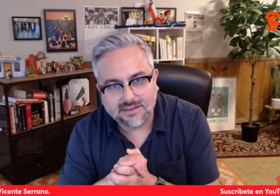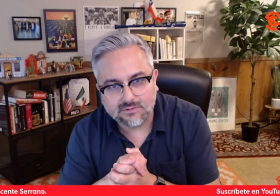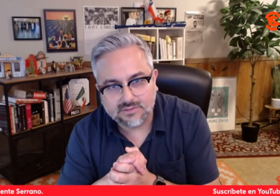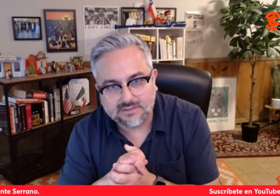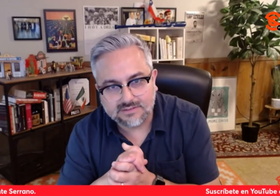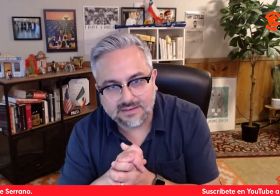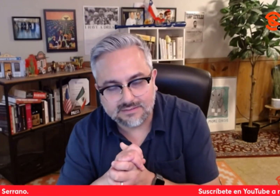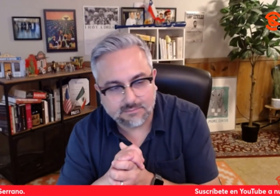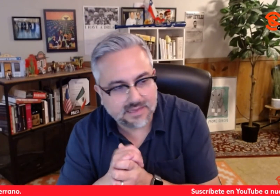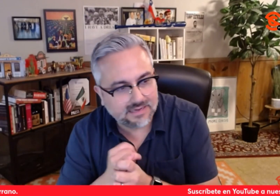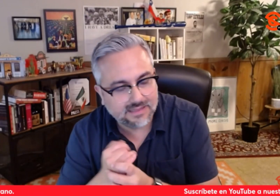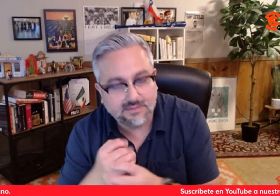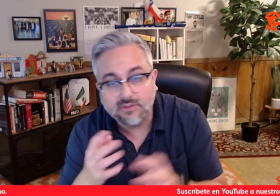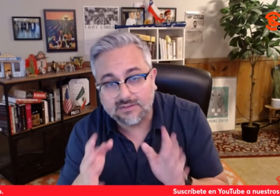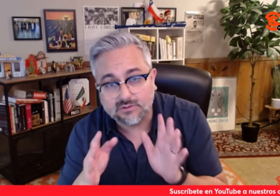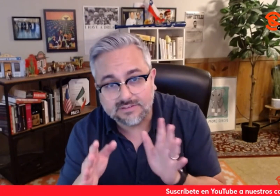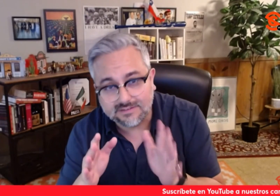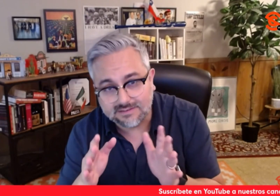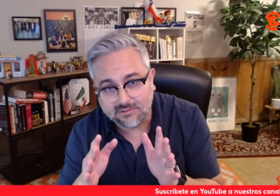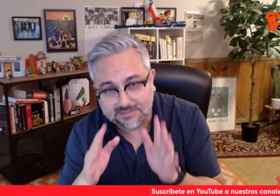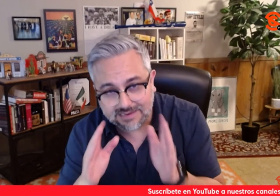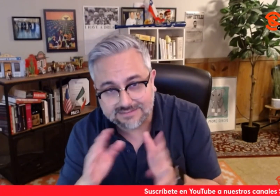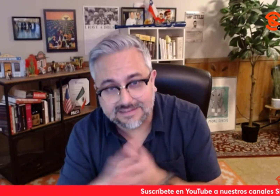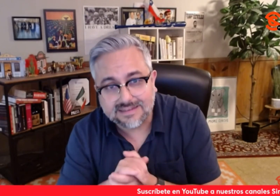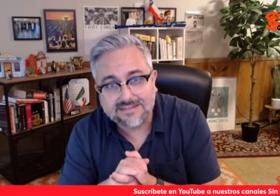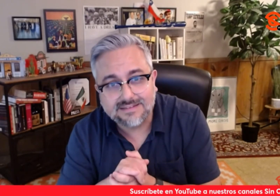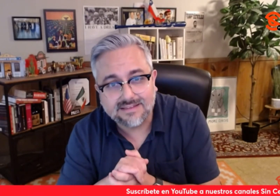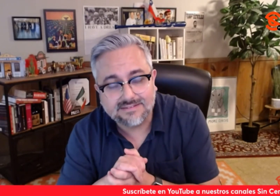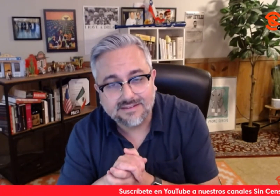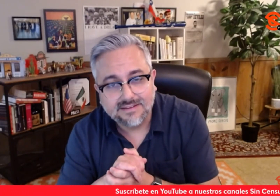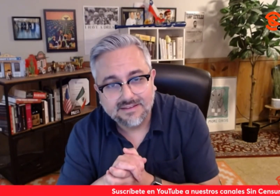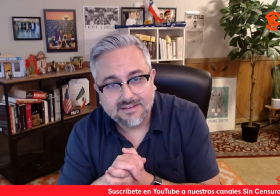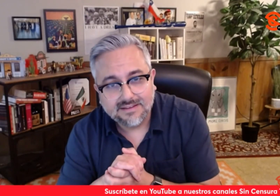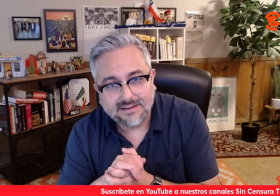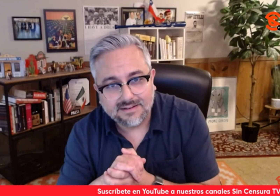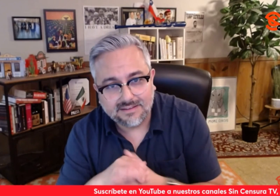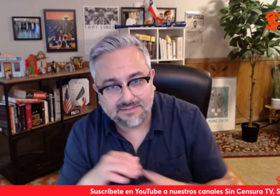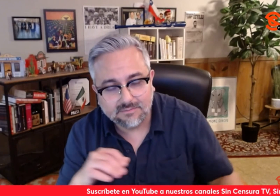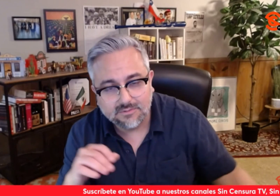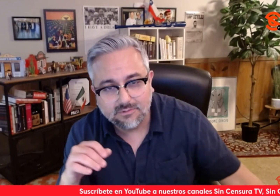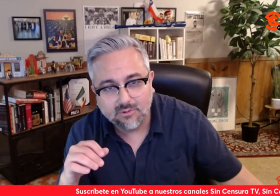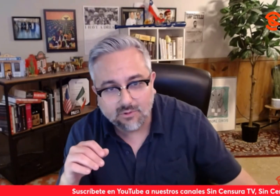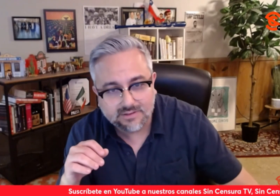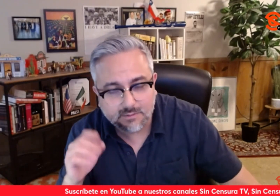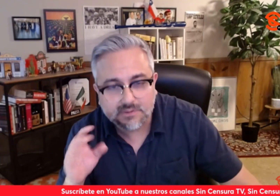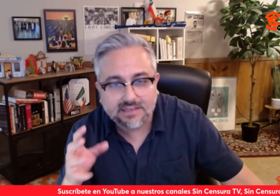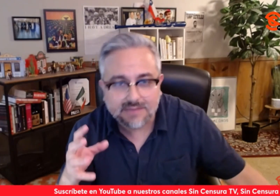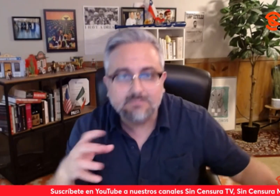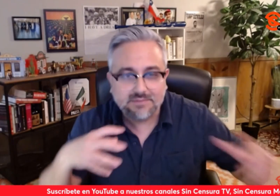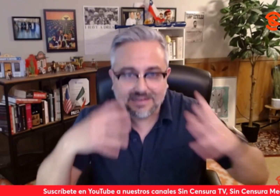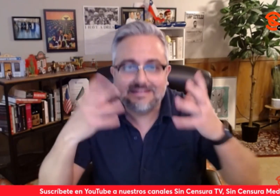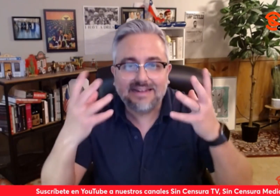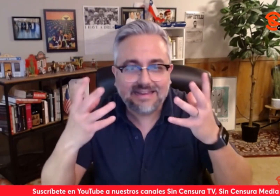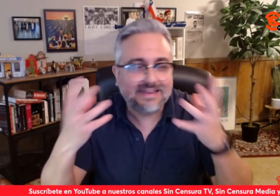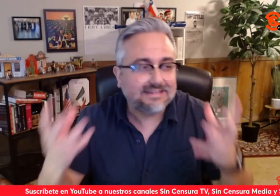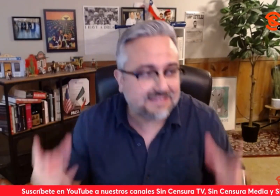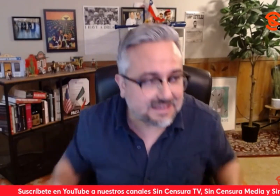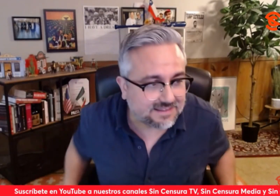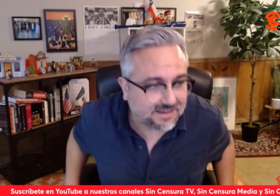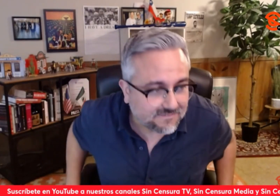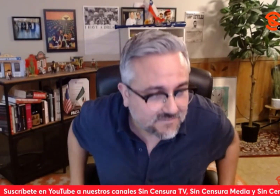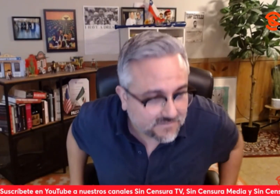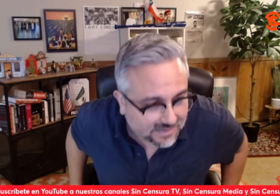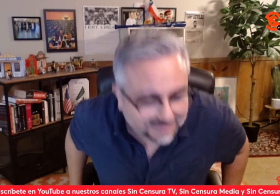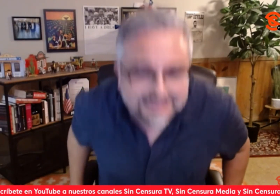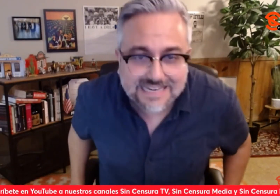quién es quién de las noticias de la semana, no de las noticias, de las tendencias. Lo exhibimos aquí en quién es quién es